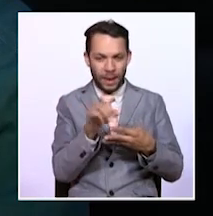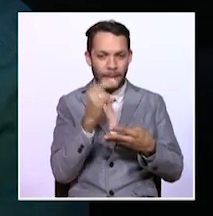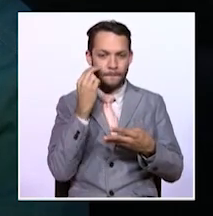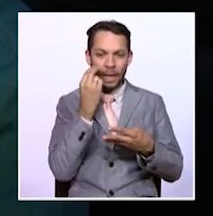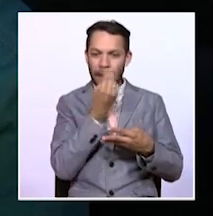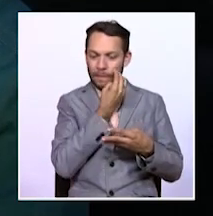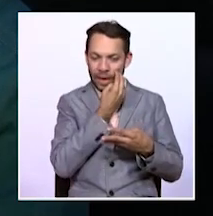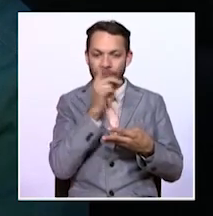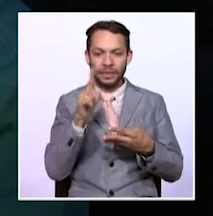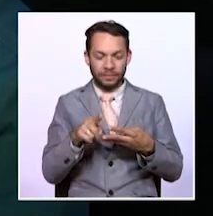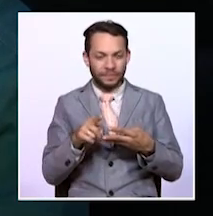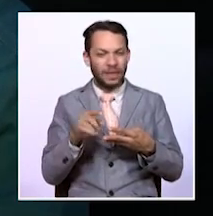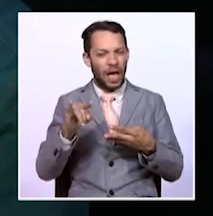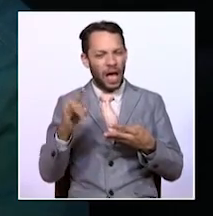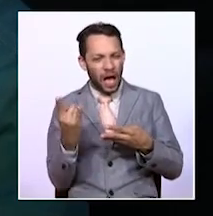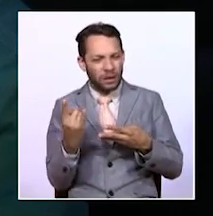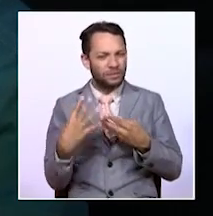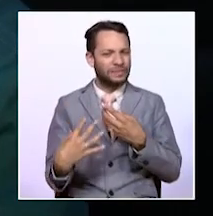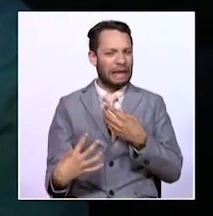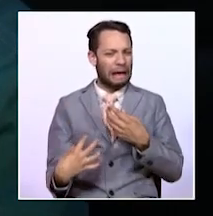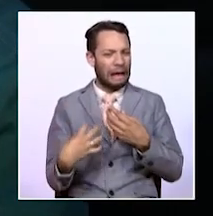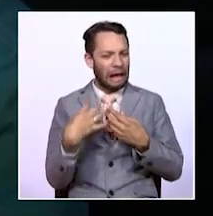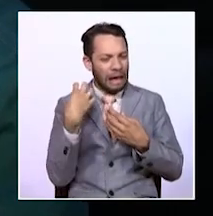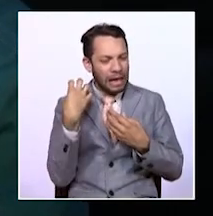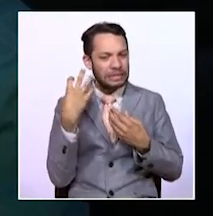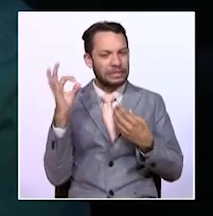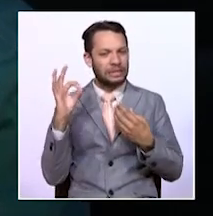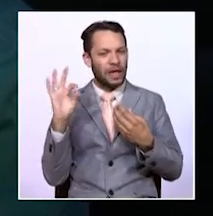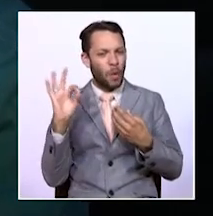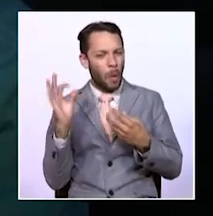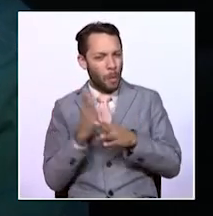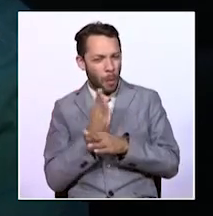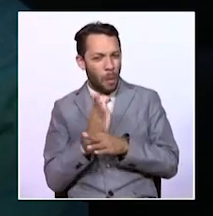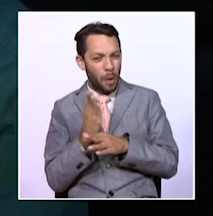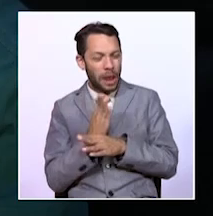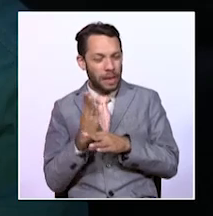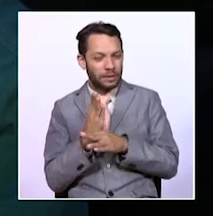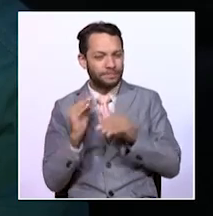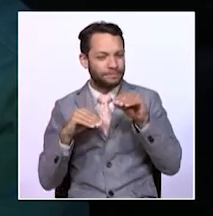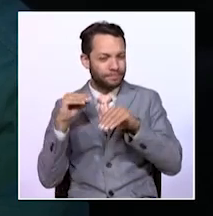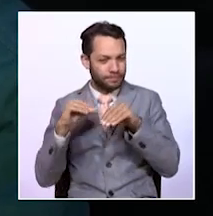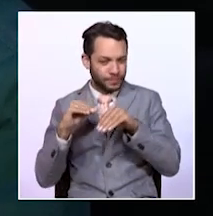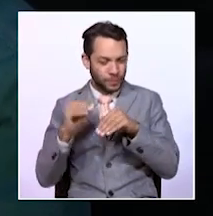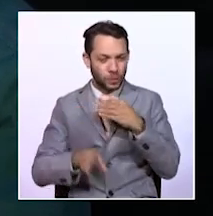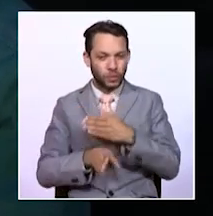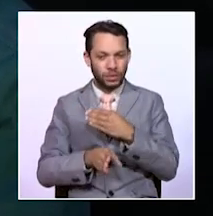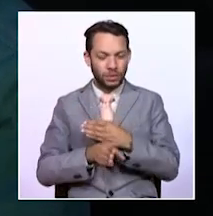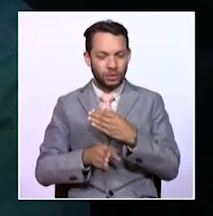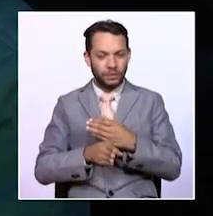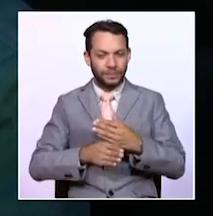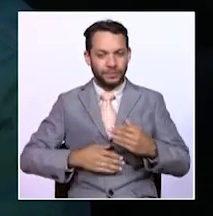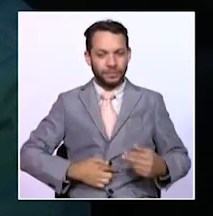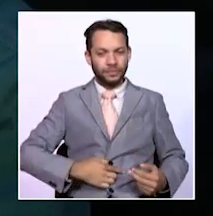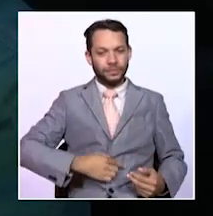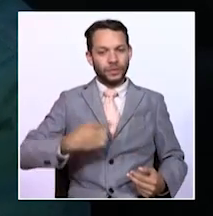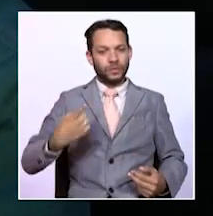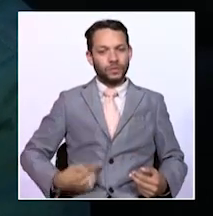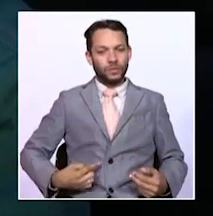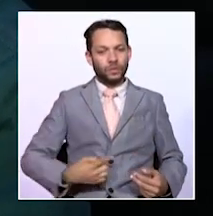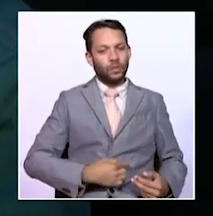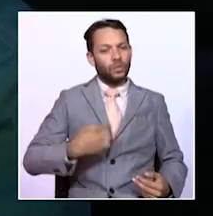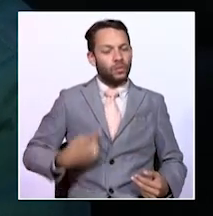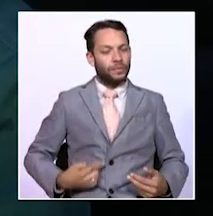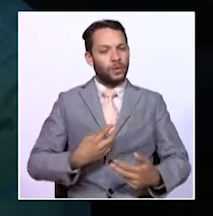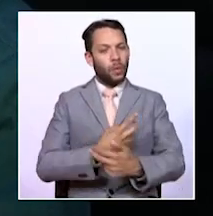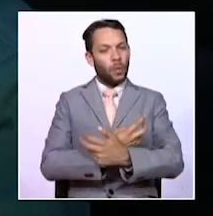de quiste, ningún tipo de masa que de pronto amerita hacer una biopsia. Y seguimos hacia la parte abdominal. En la parte del abdomen podemos